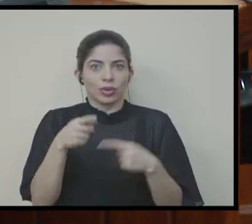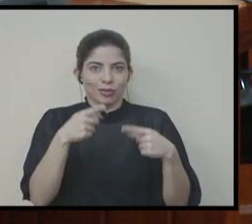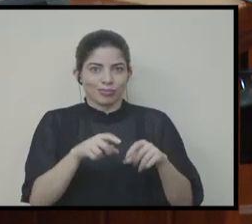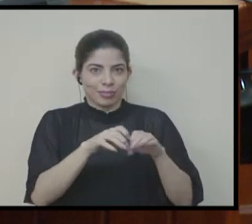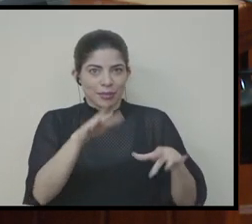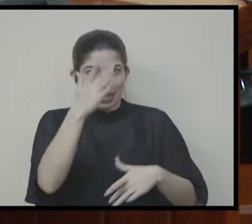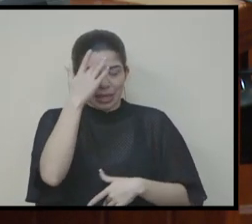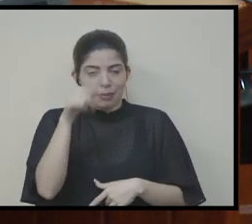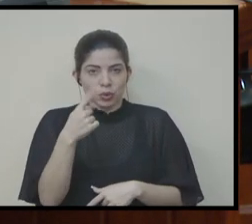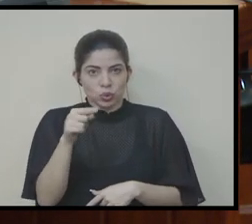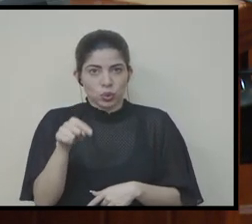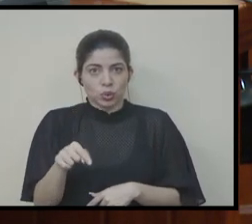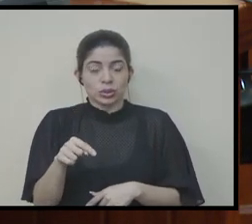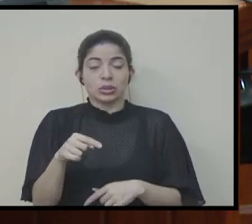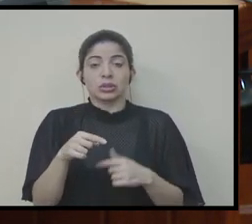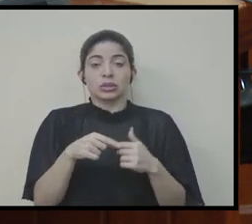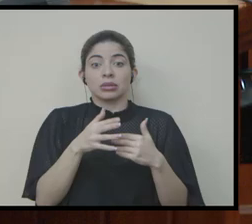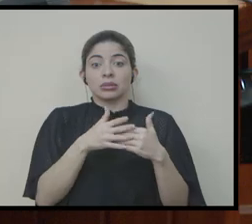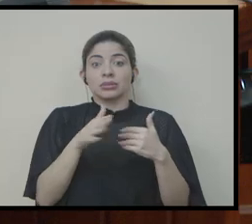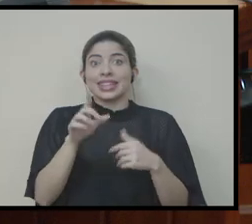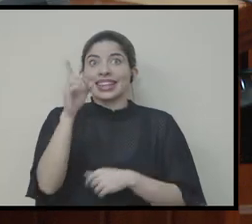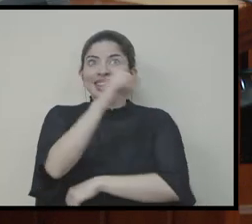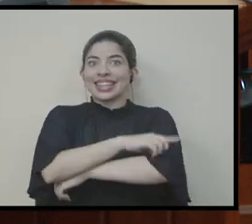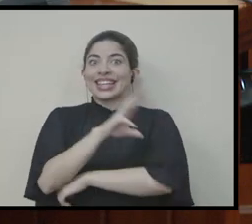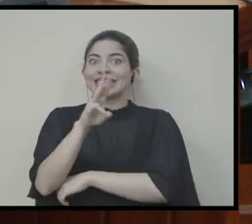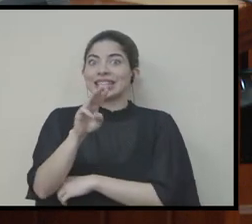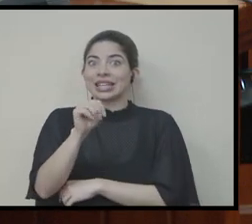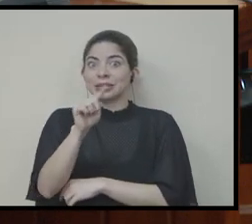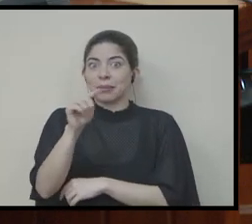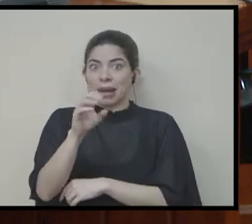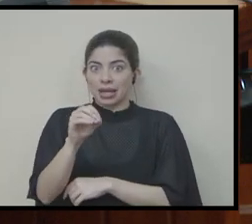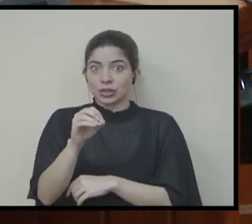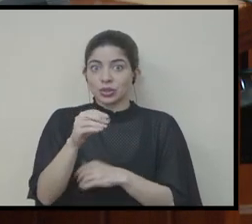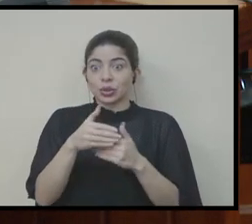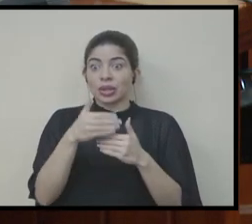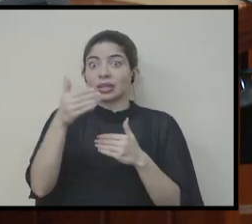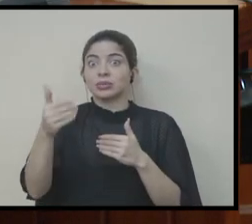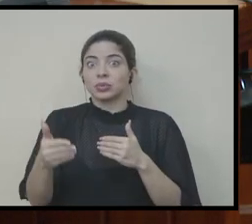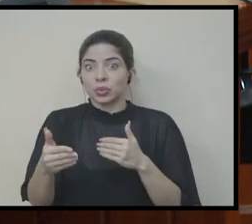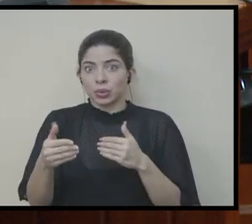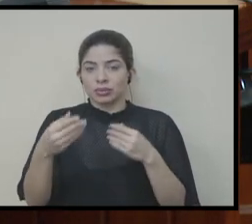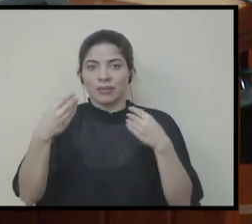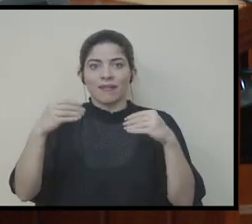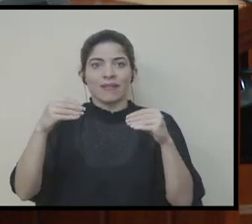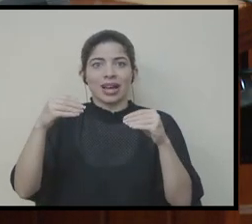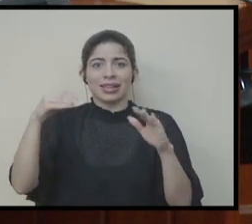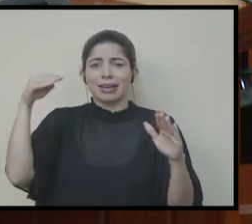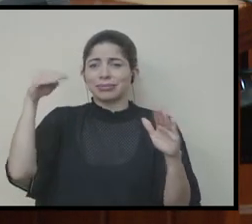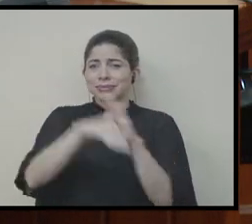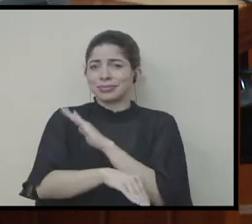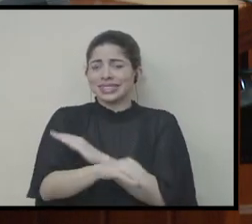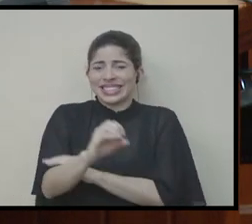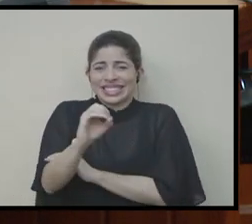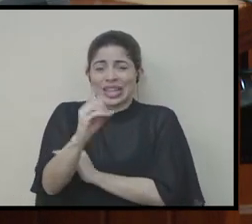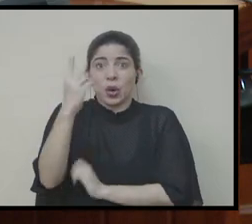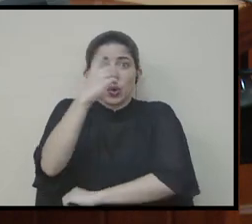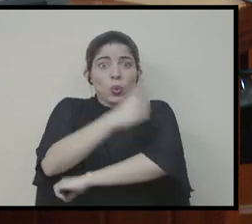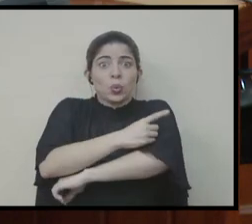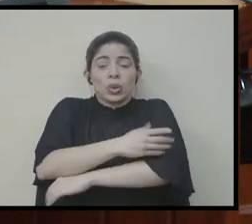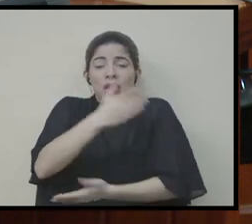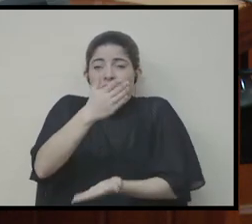Y bueno, después de ese 6 de marzo, las ventas se me fueron a cero de un día para